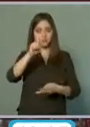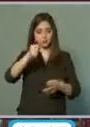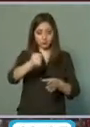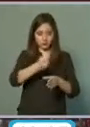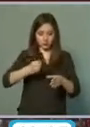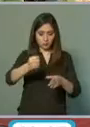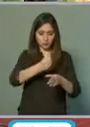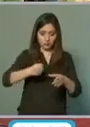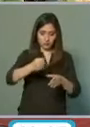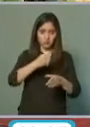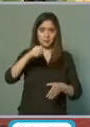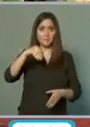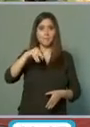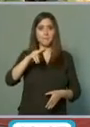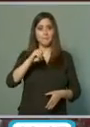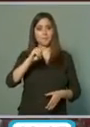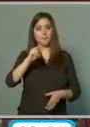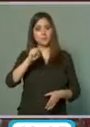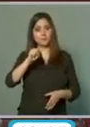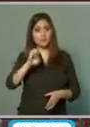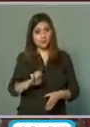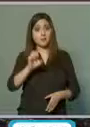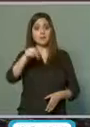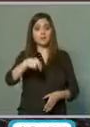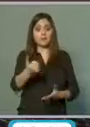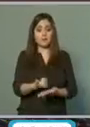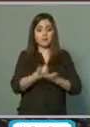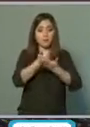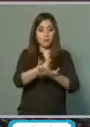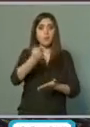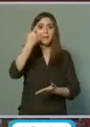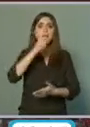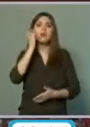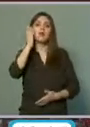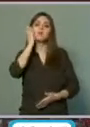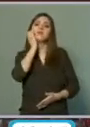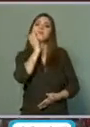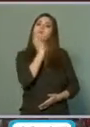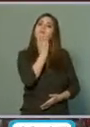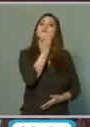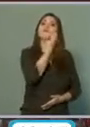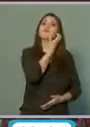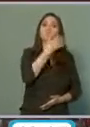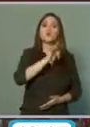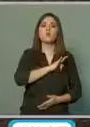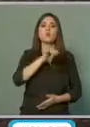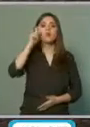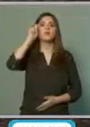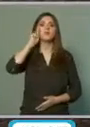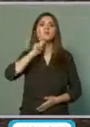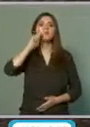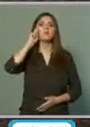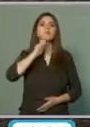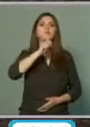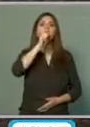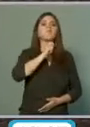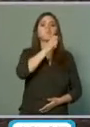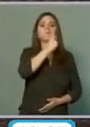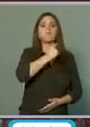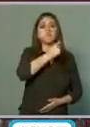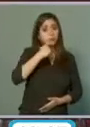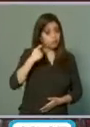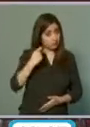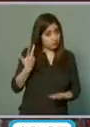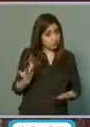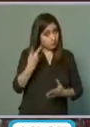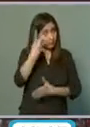ese te puedes afeitar, te da la sensación de frescura, de frío y ya en un producto tienes 2 funciones. Posterior de que